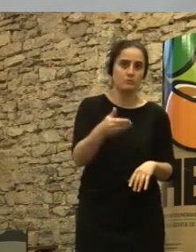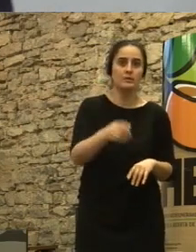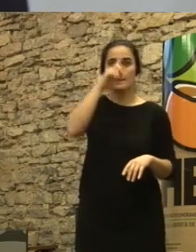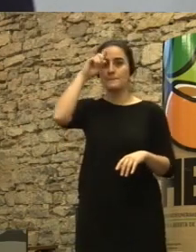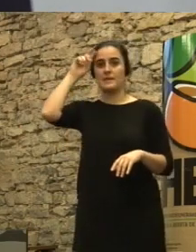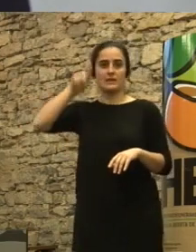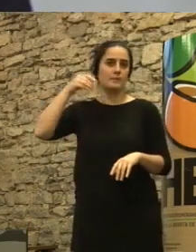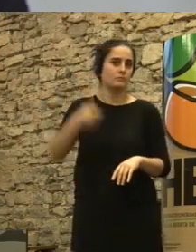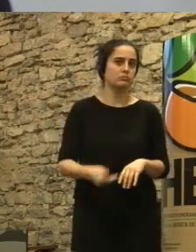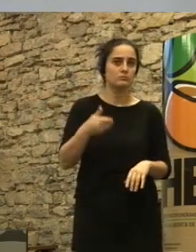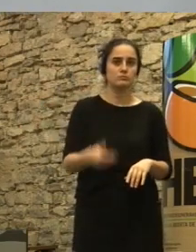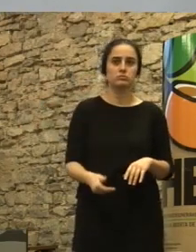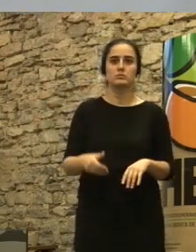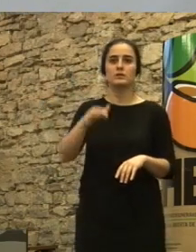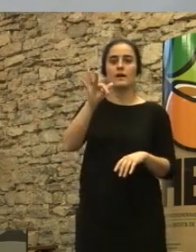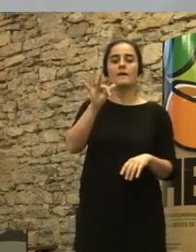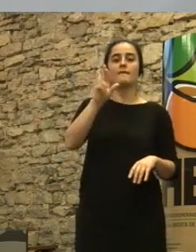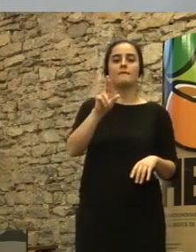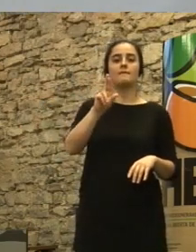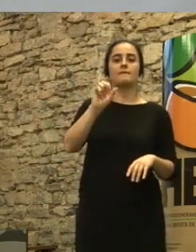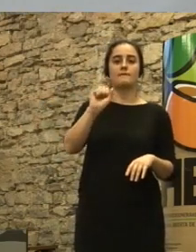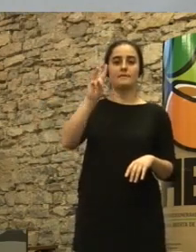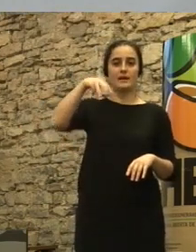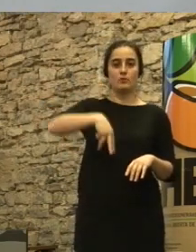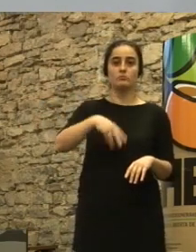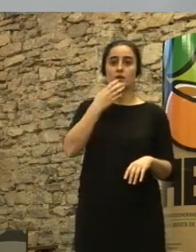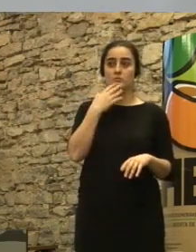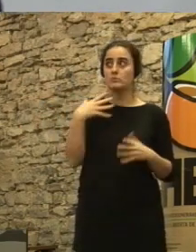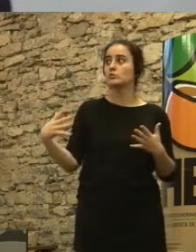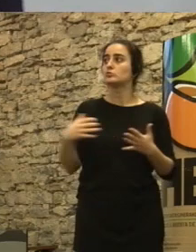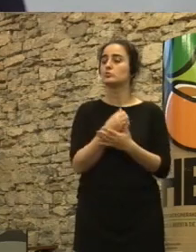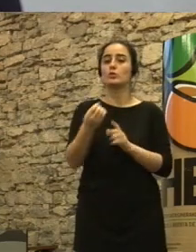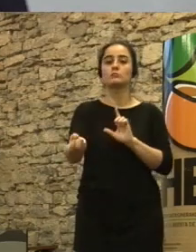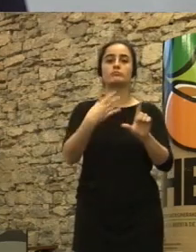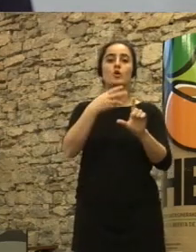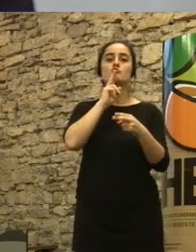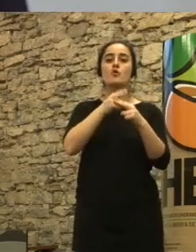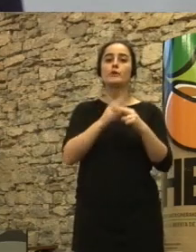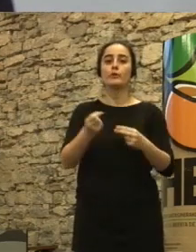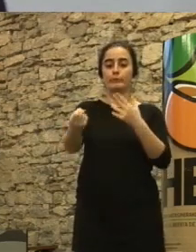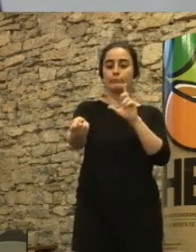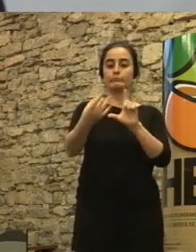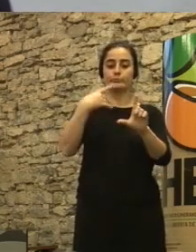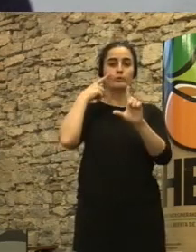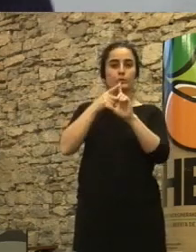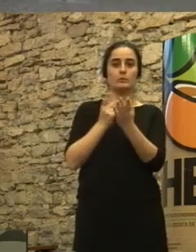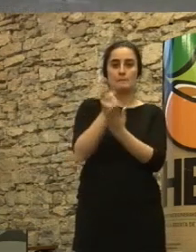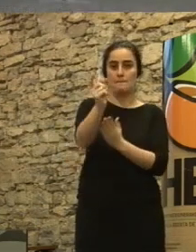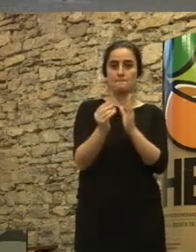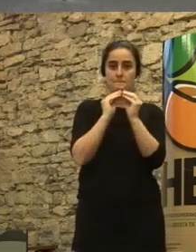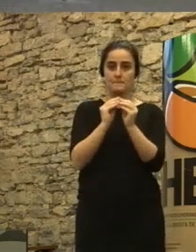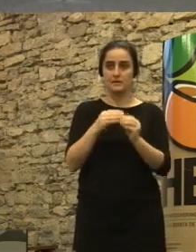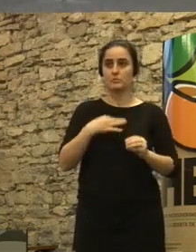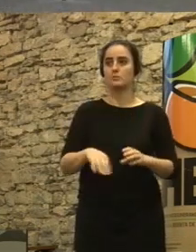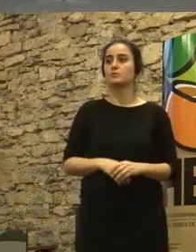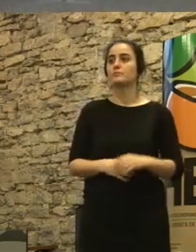son importantísimas, la FRAUN, pues toda la FRAUN nos manda nombres para hacer estos mapas.